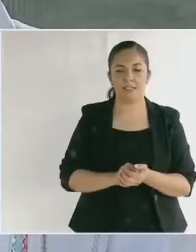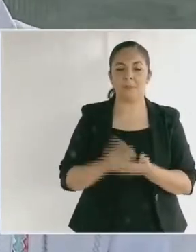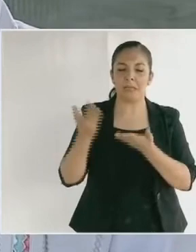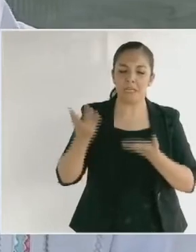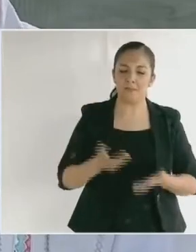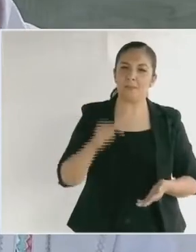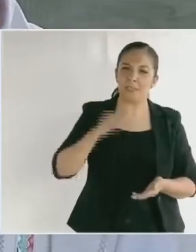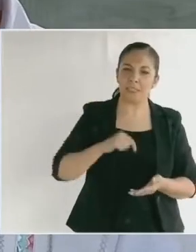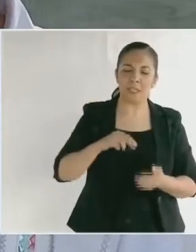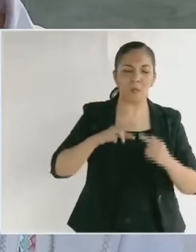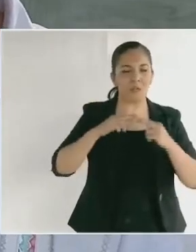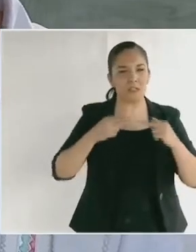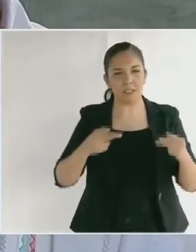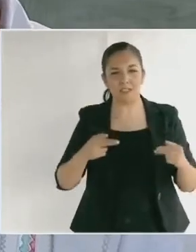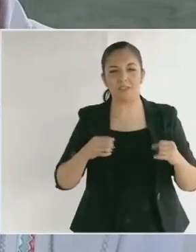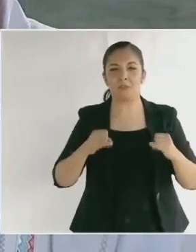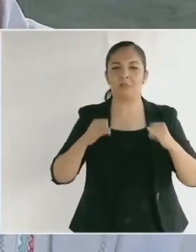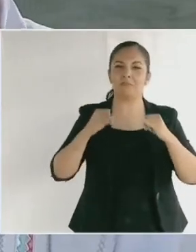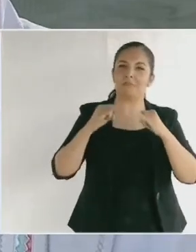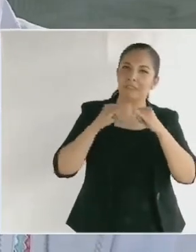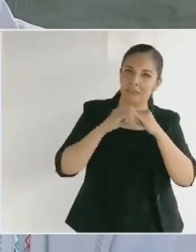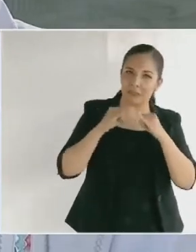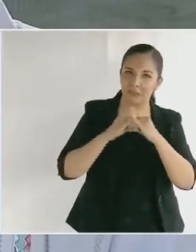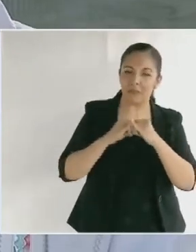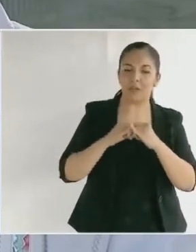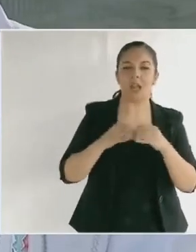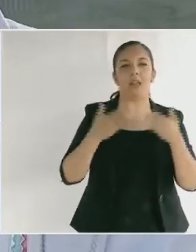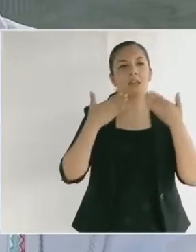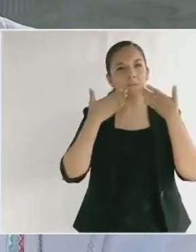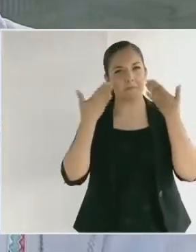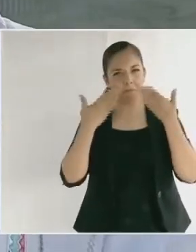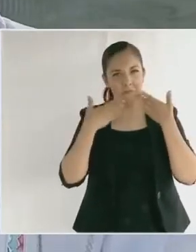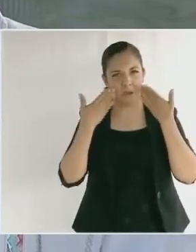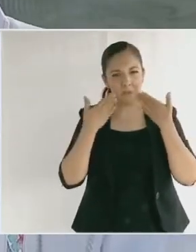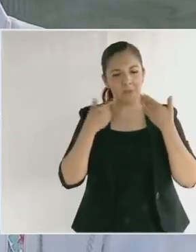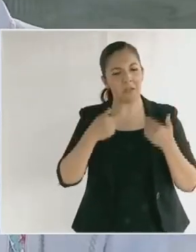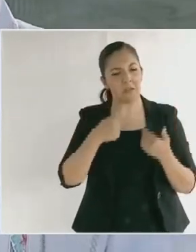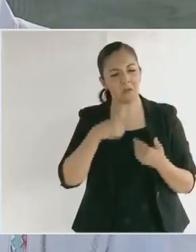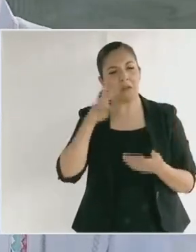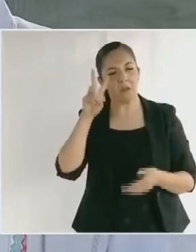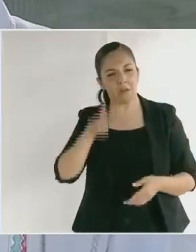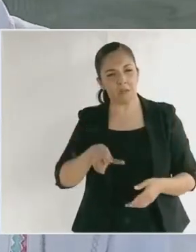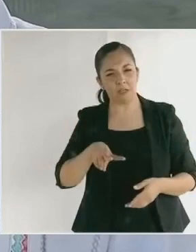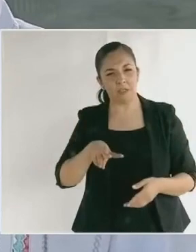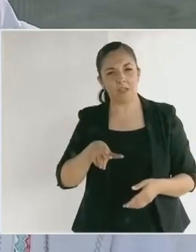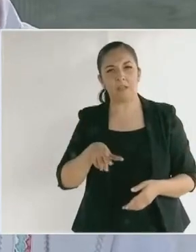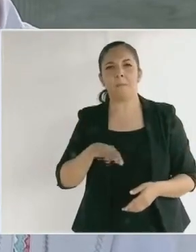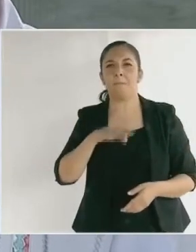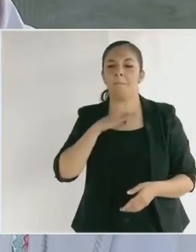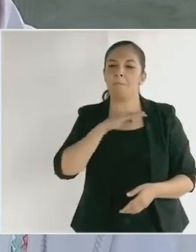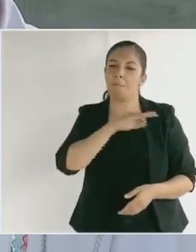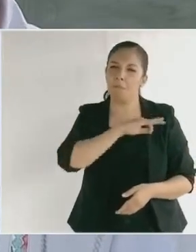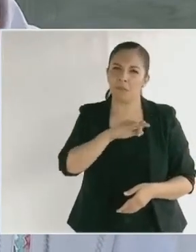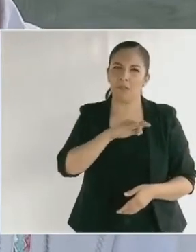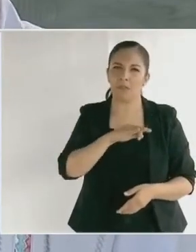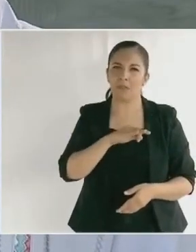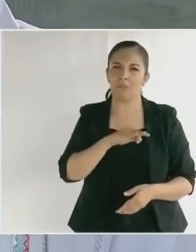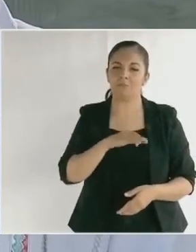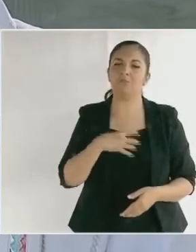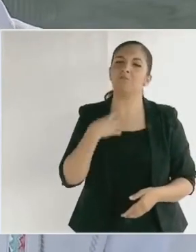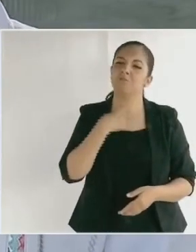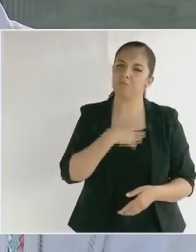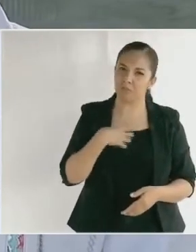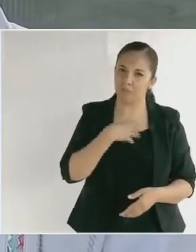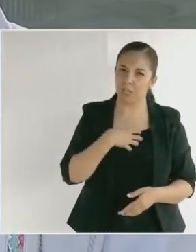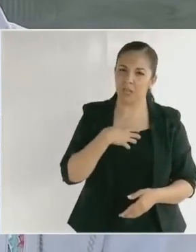momento con una relación institucional armónica y que en lo personal podamos también celebrar nuestro diálogo